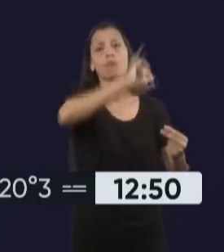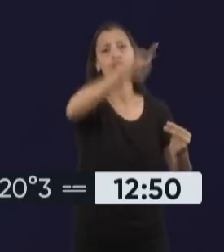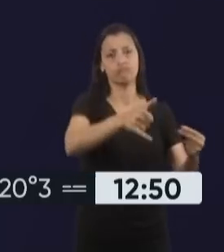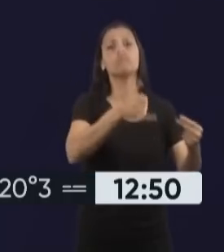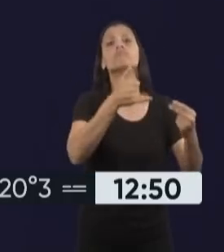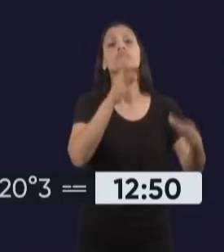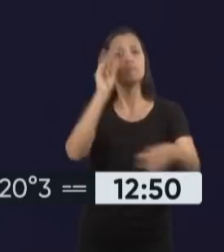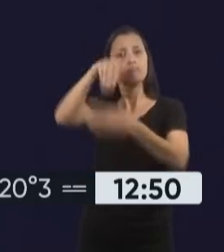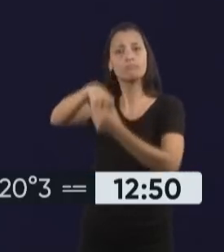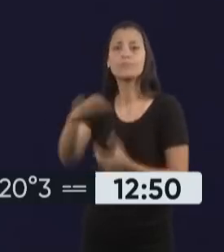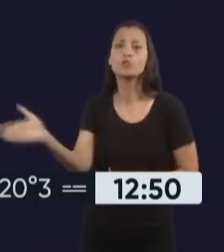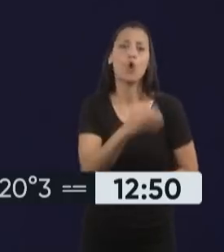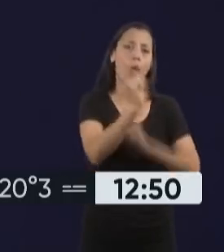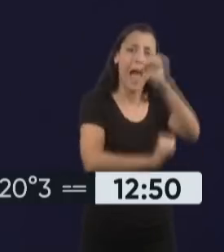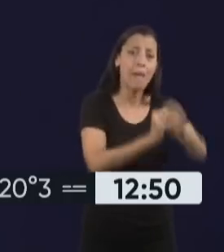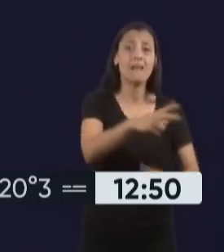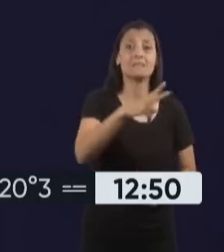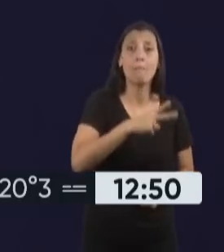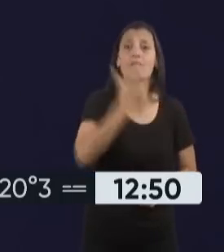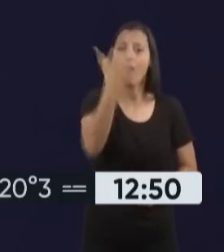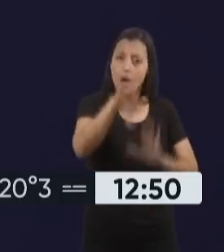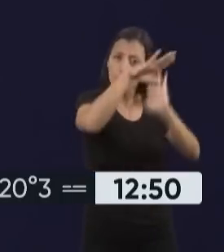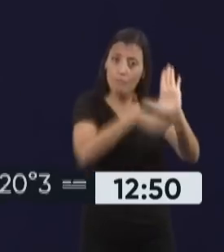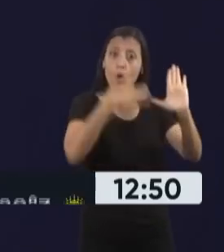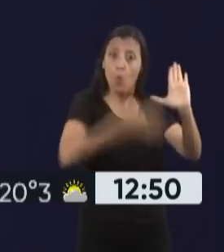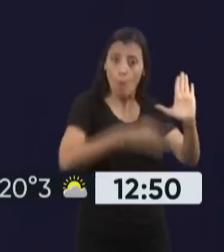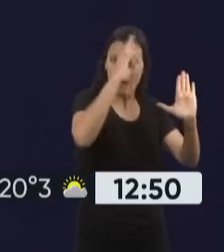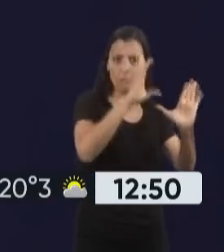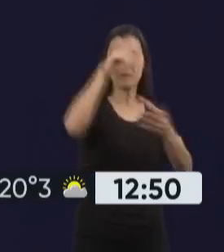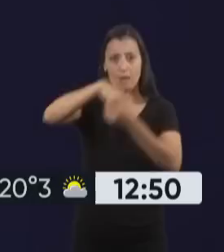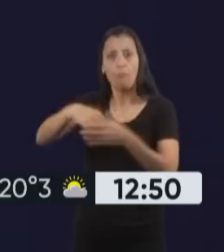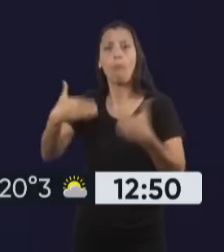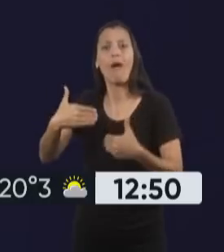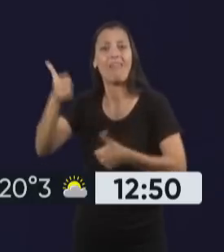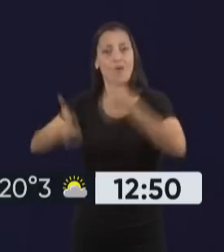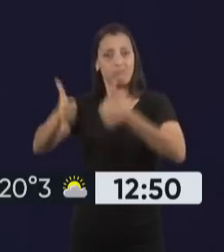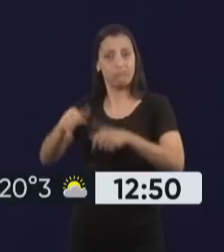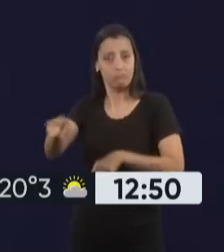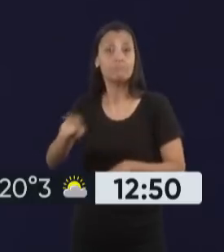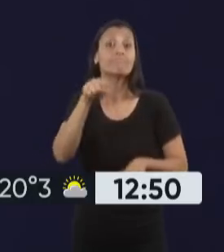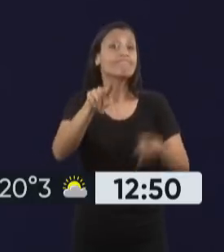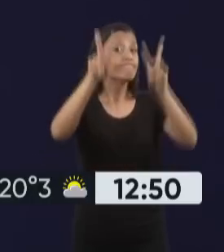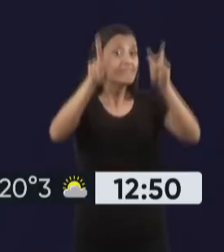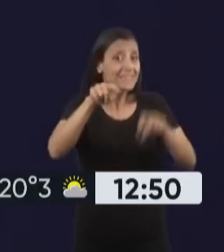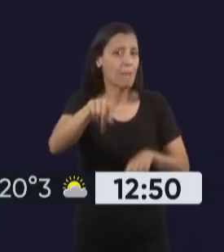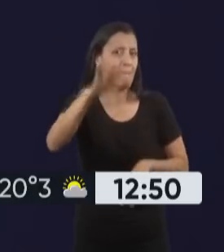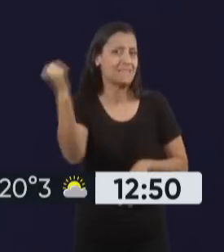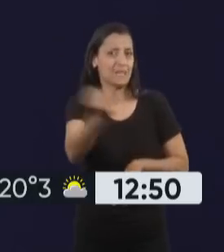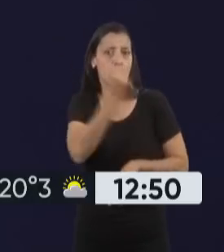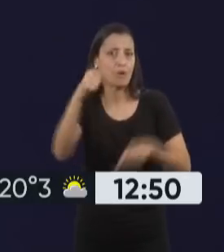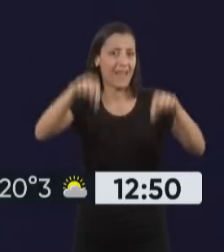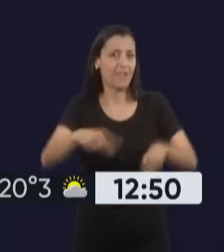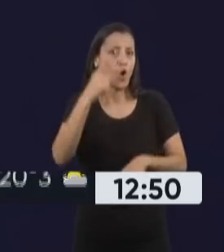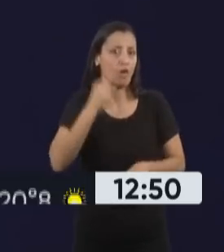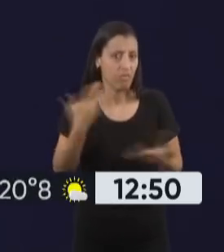de cualquier empresa privada que cumpla con las garantías solicitadas. Este creo que es de los temas o de los puntos más